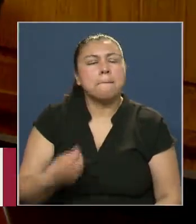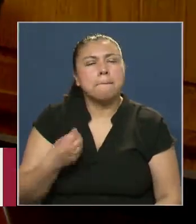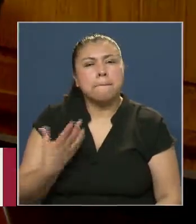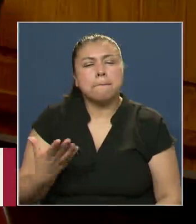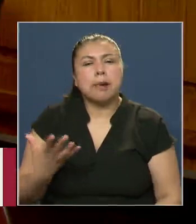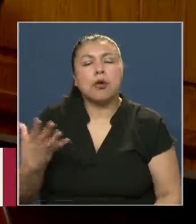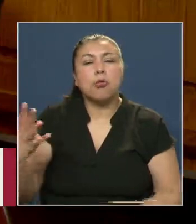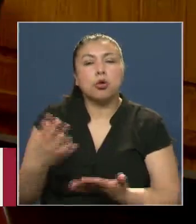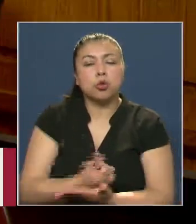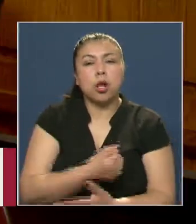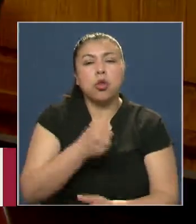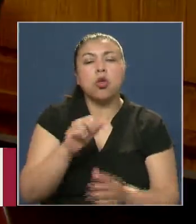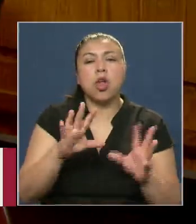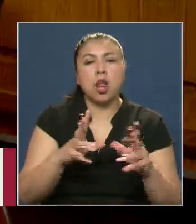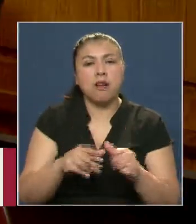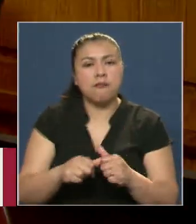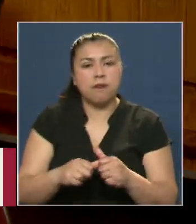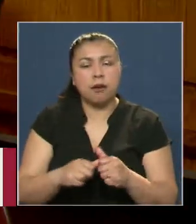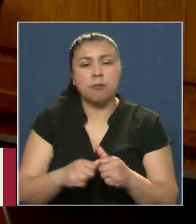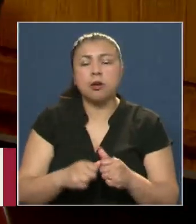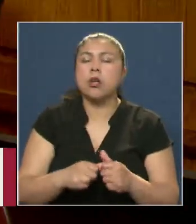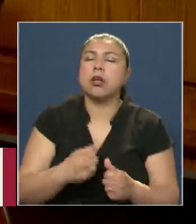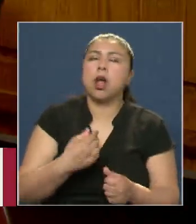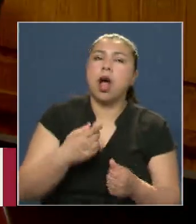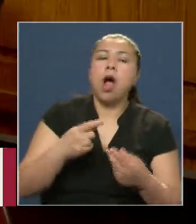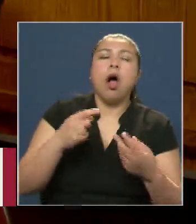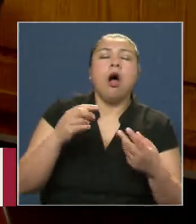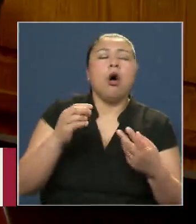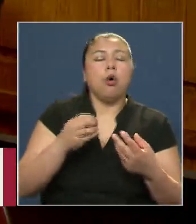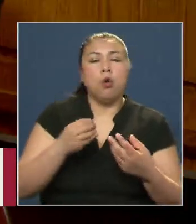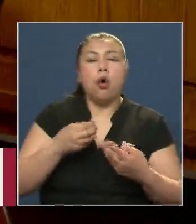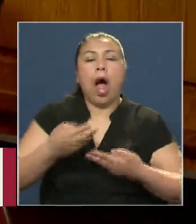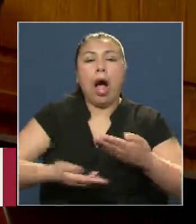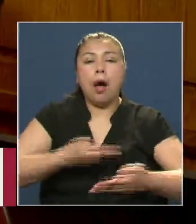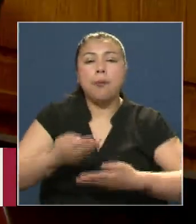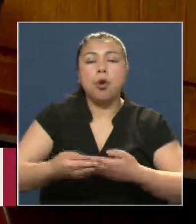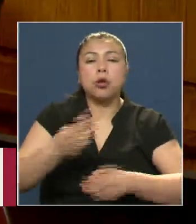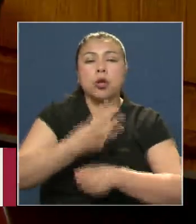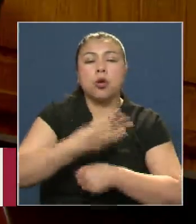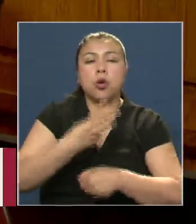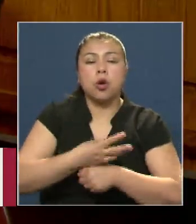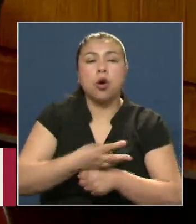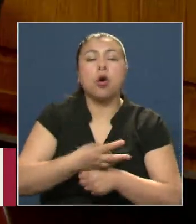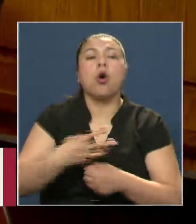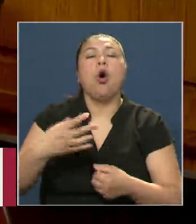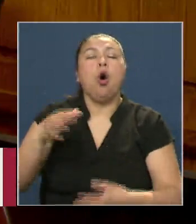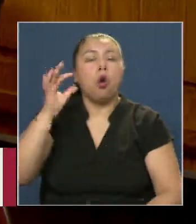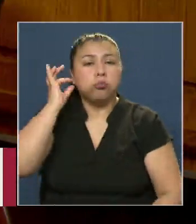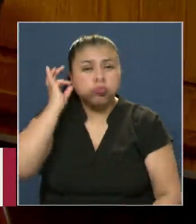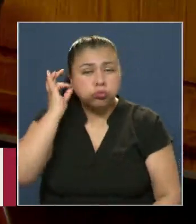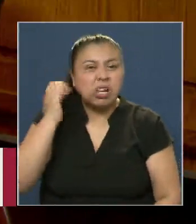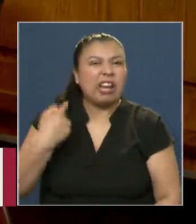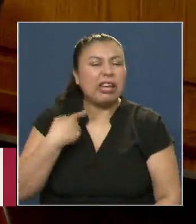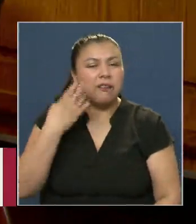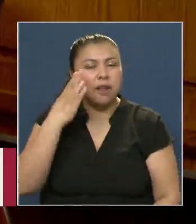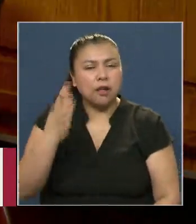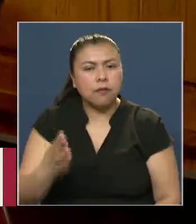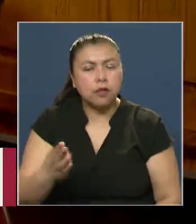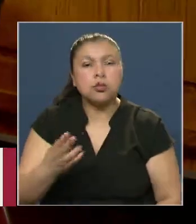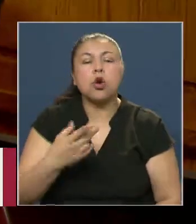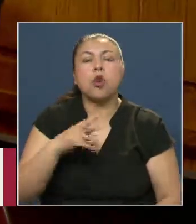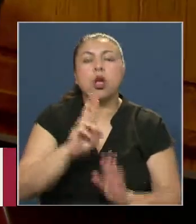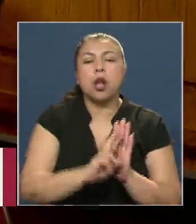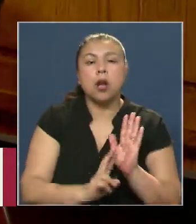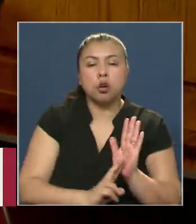que corresponde, ¿cierto?, los aportes a nuestros adultos mayores, ¿cierto?, y a las mujeres como elemento compensatorio socialmente, lo que obviamente la reforma tributaria